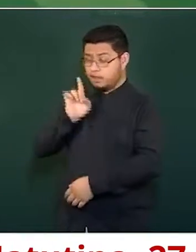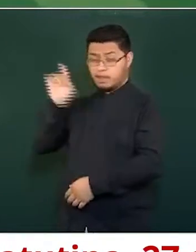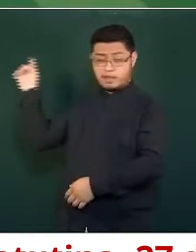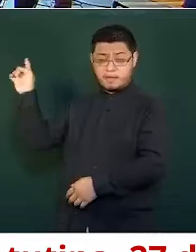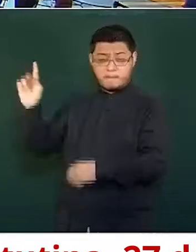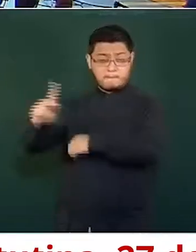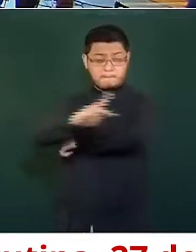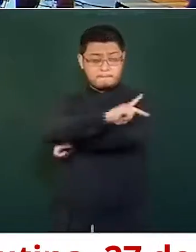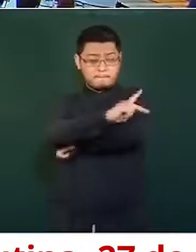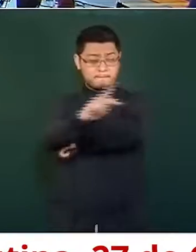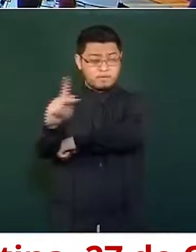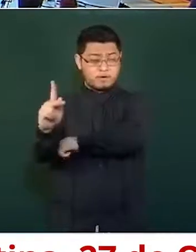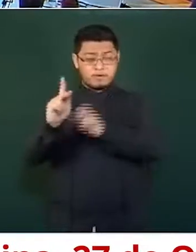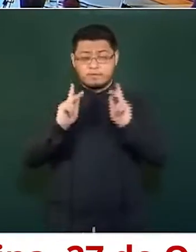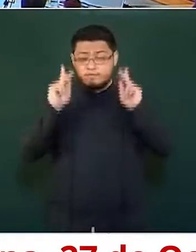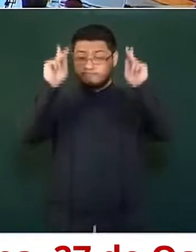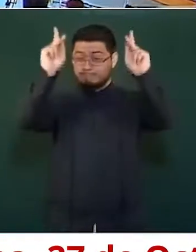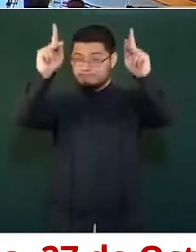de Progreso,